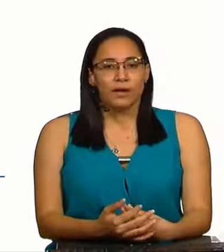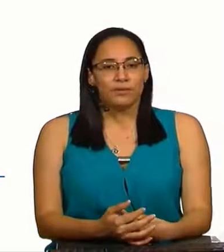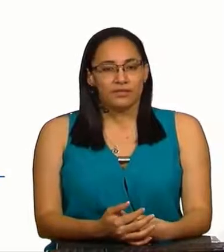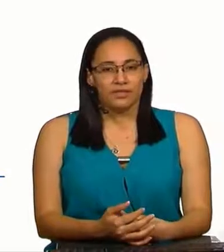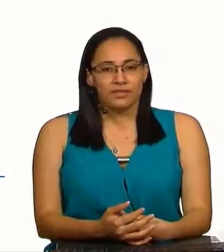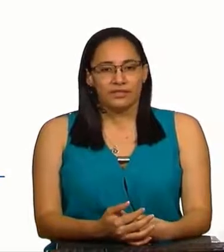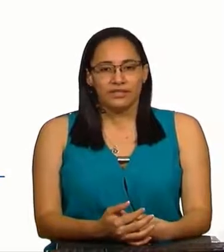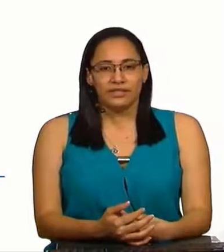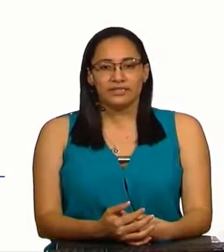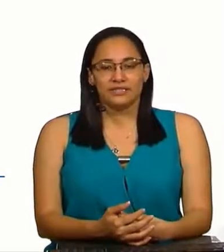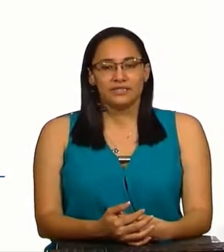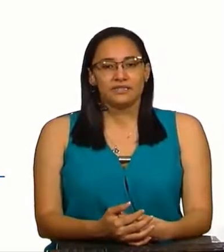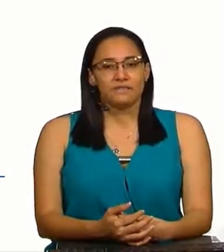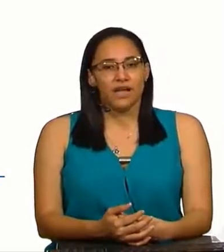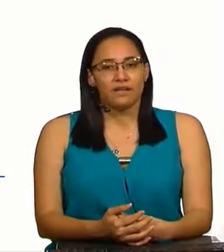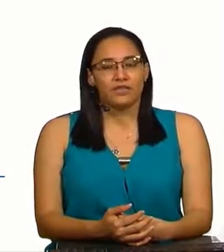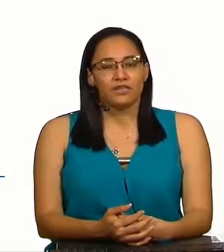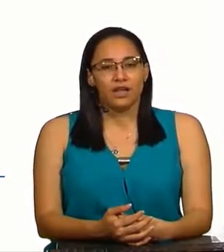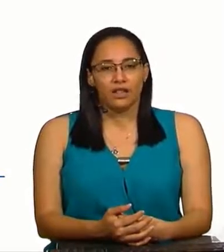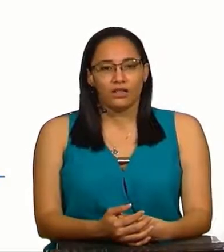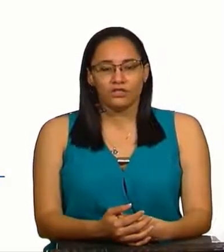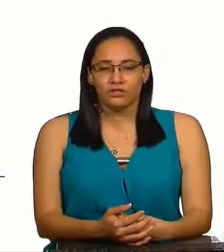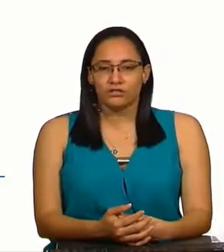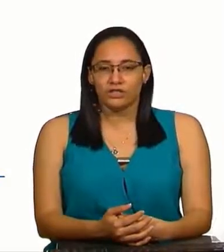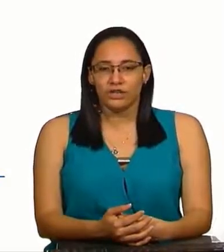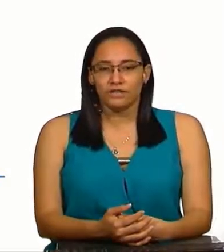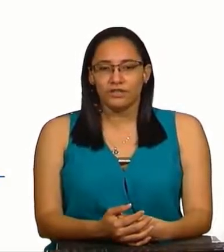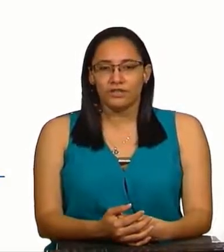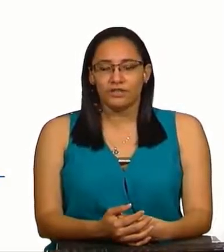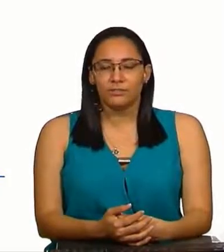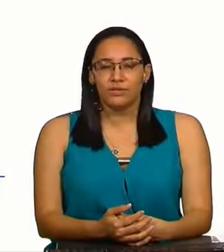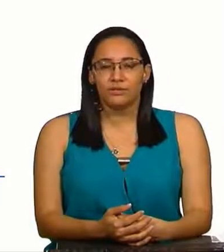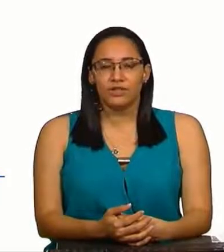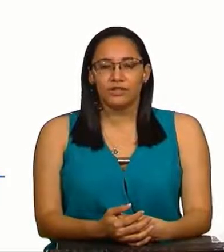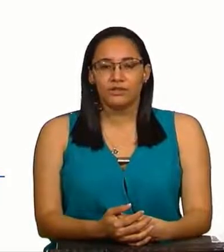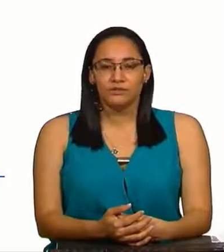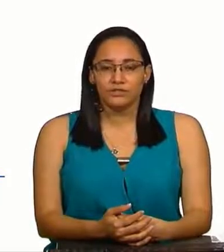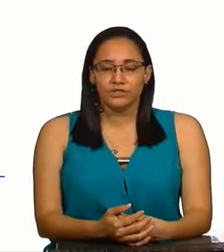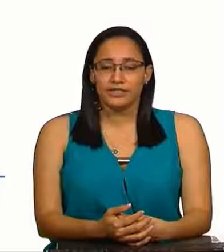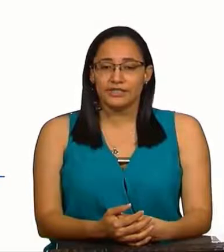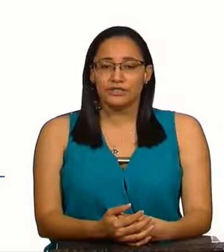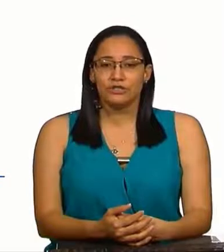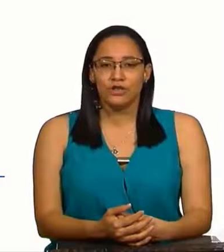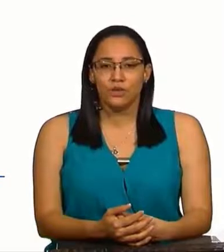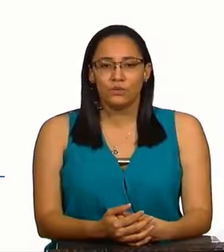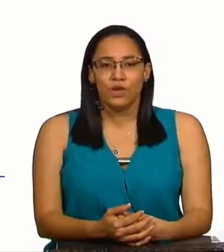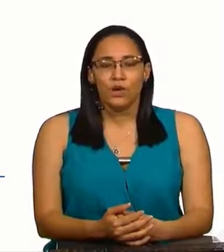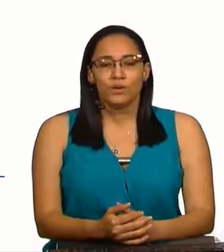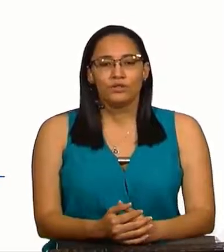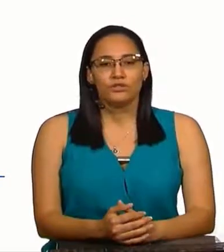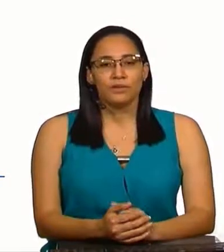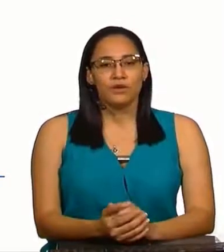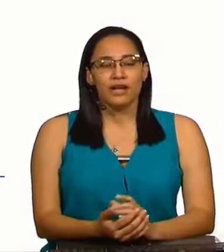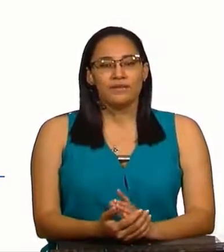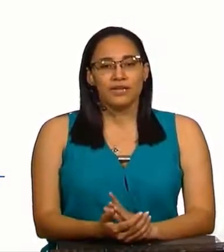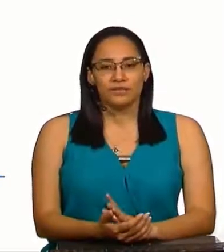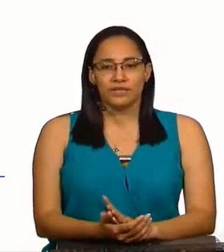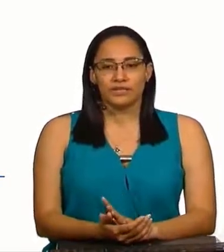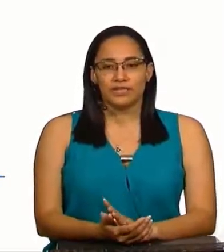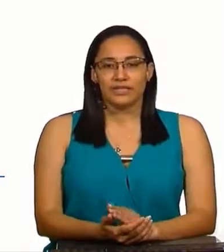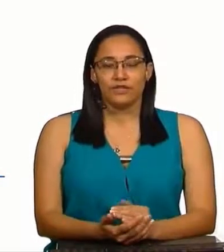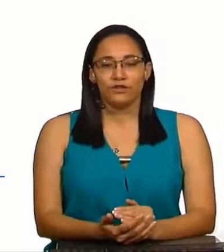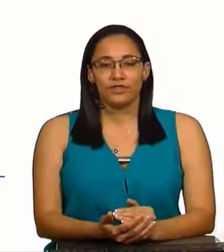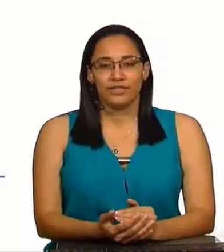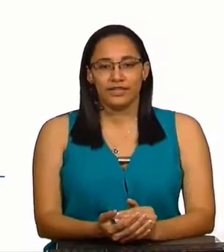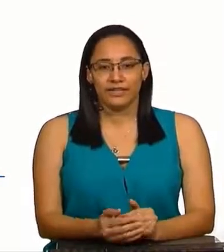sido aprendida. In the sense of having knowledge or something, the verb use is to know. Cuando estamos hablando